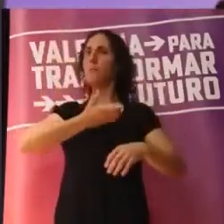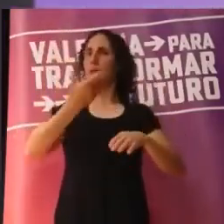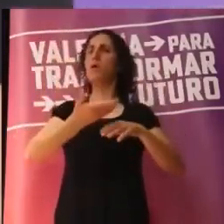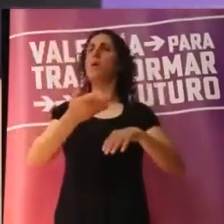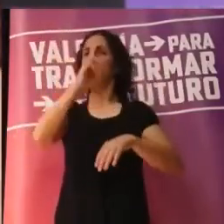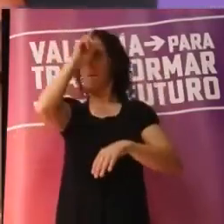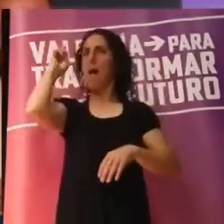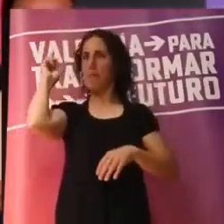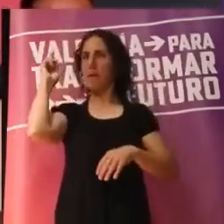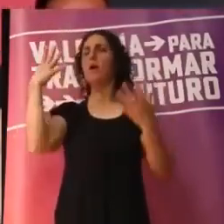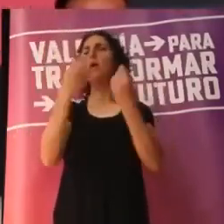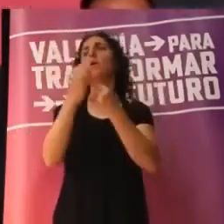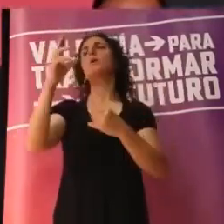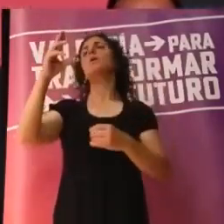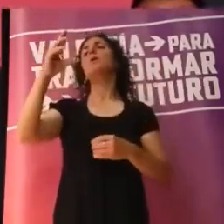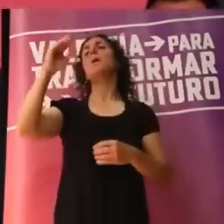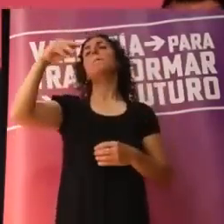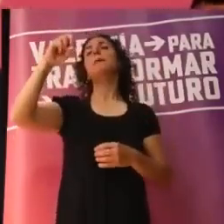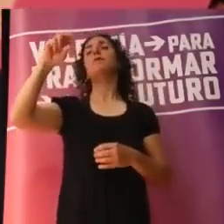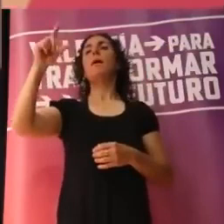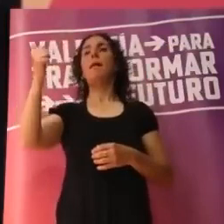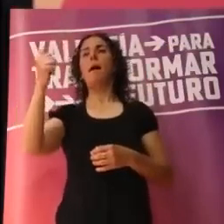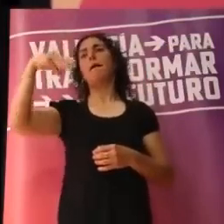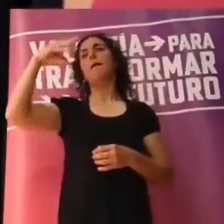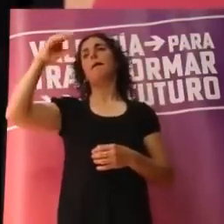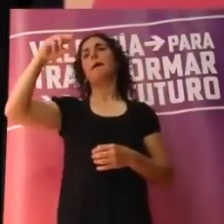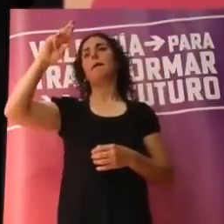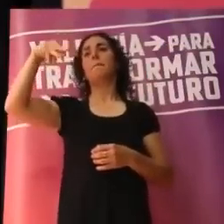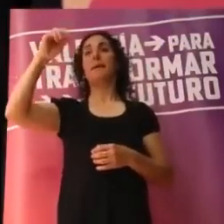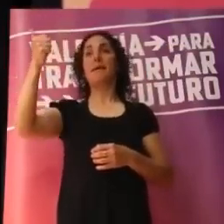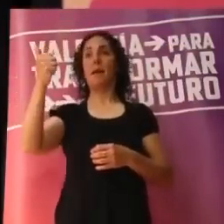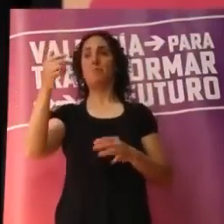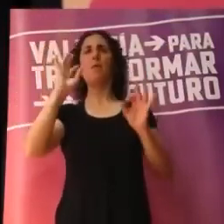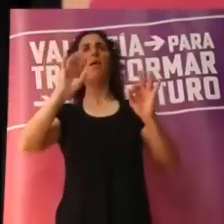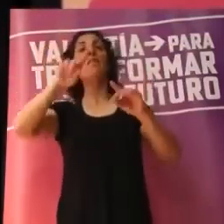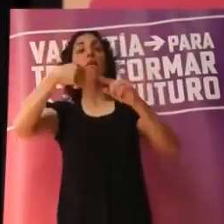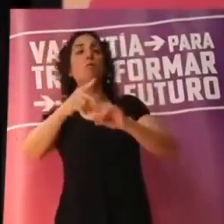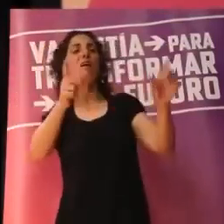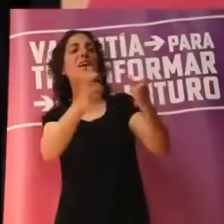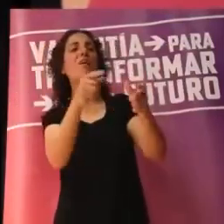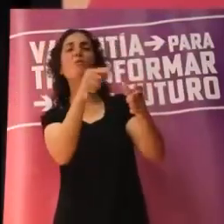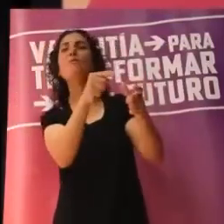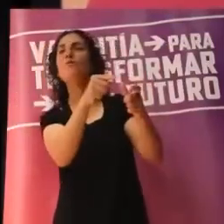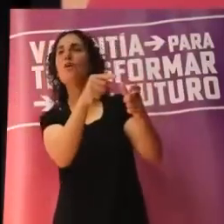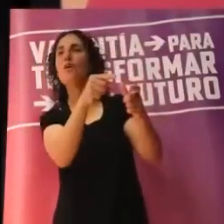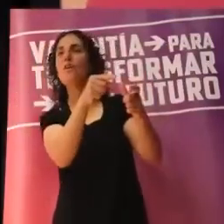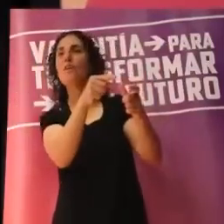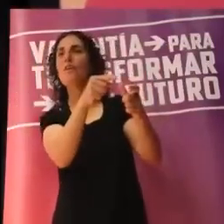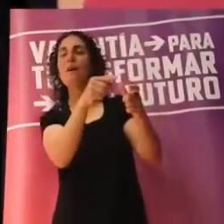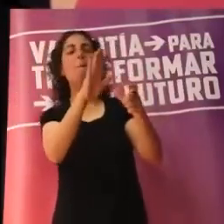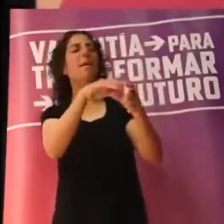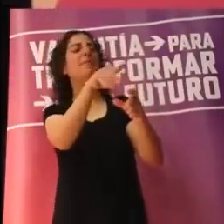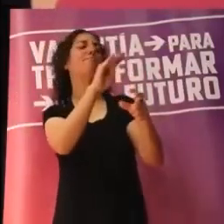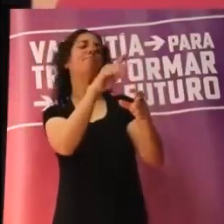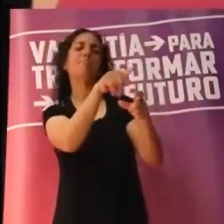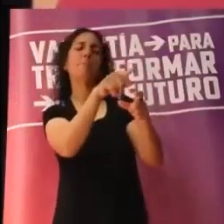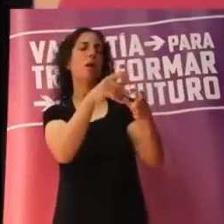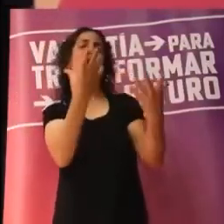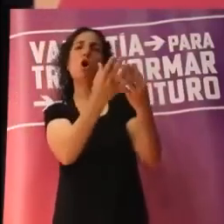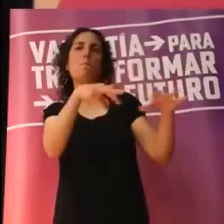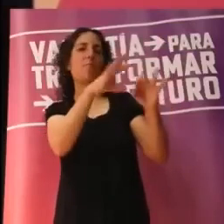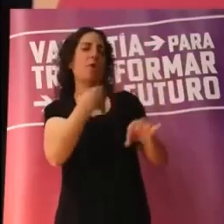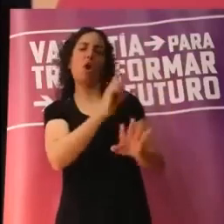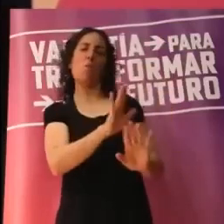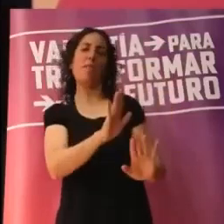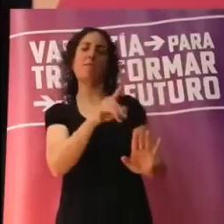muy importantes se reunieron con Manuela Carmena y le dijeron «sepárate de Podemos», perdió la Alcaldía de Madrid. En las elecciones de